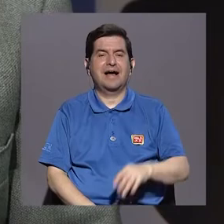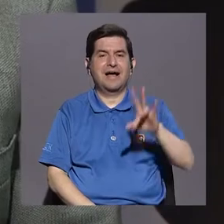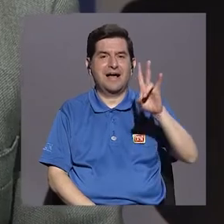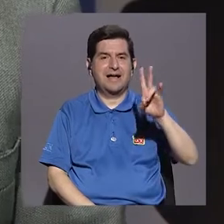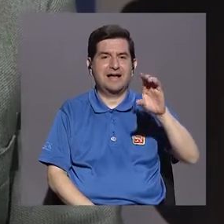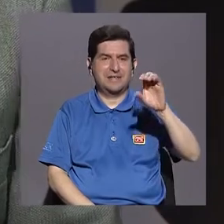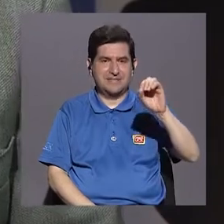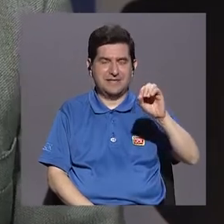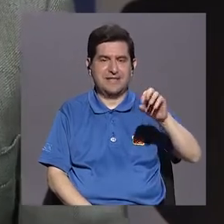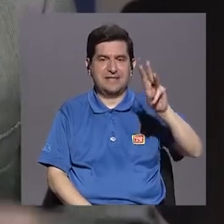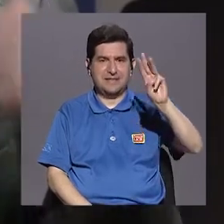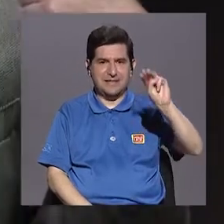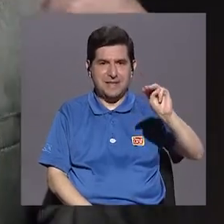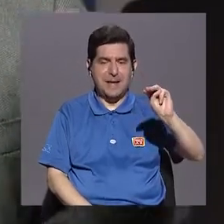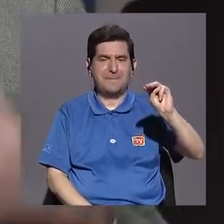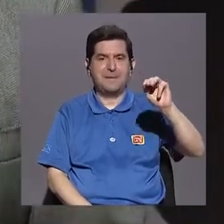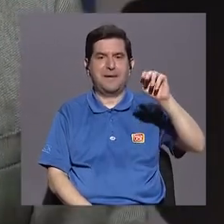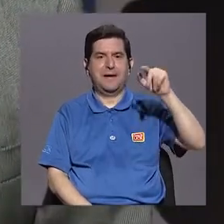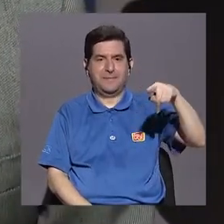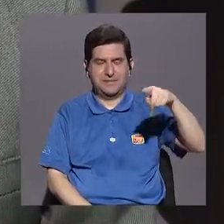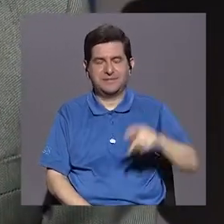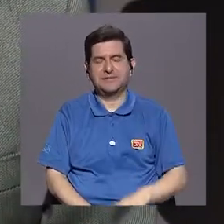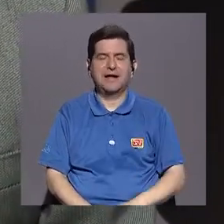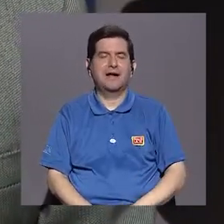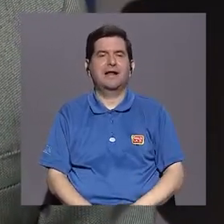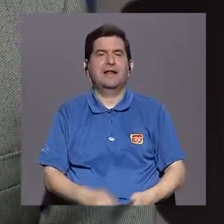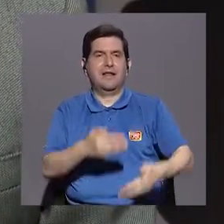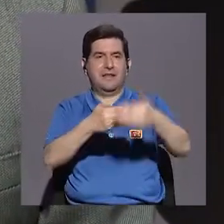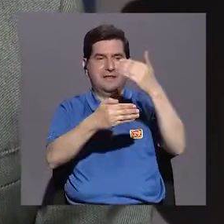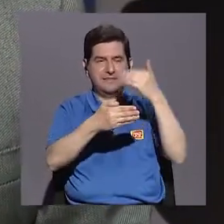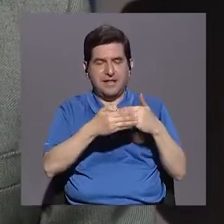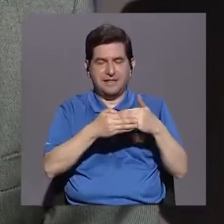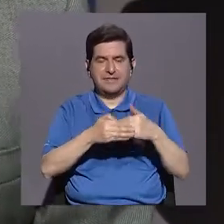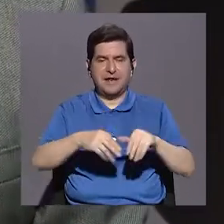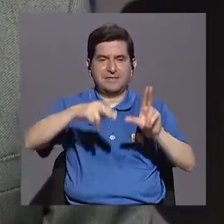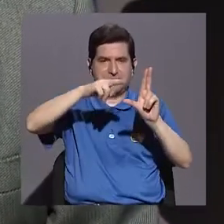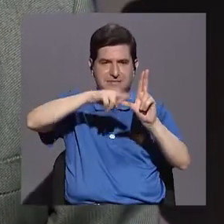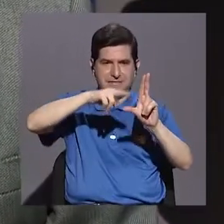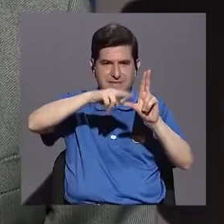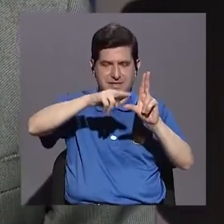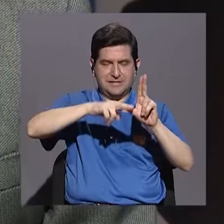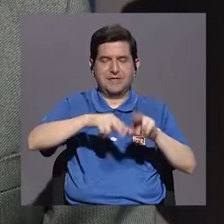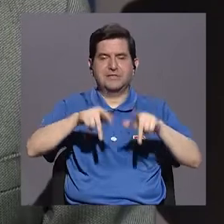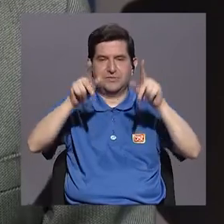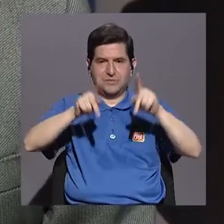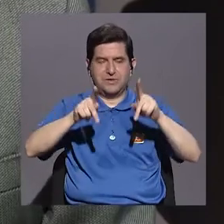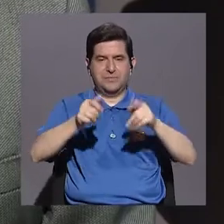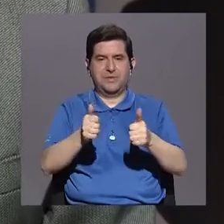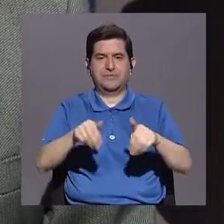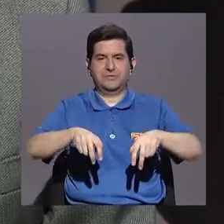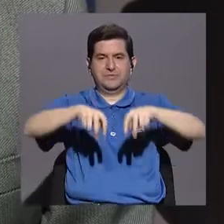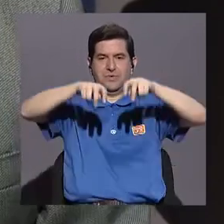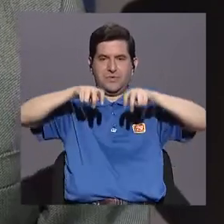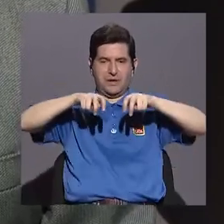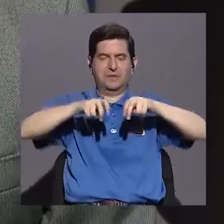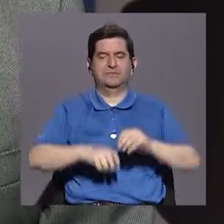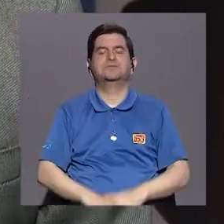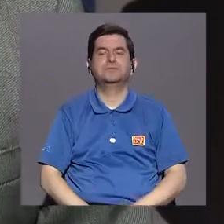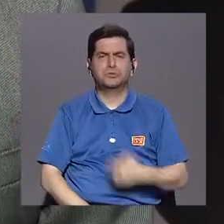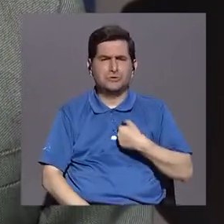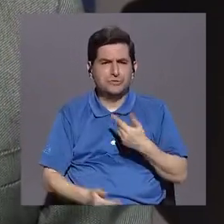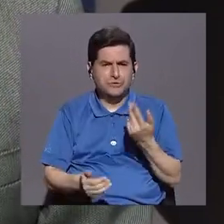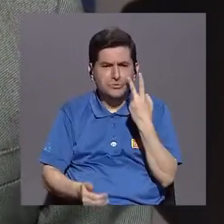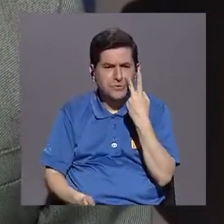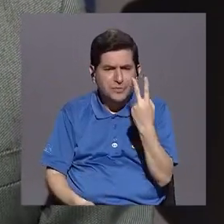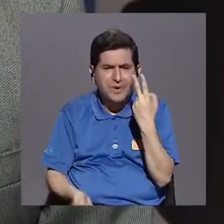van debajo del asiento trasero de los pasajeros yo le decía que yo quería ver el